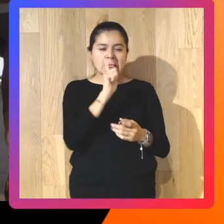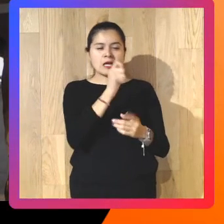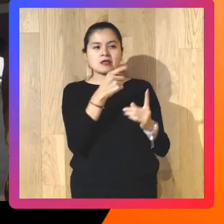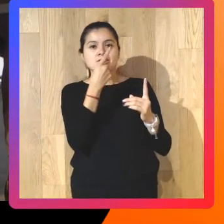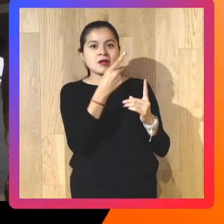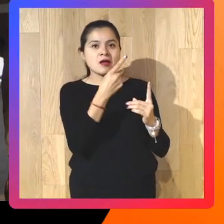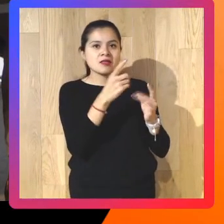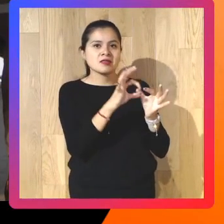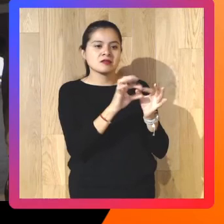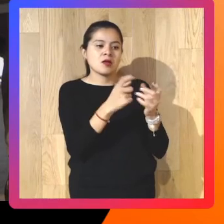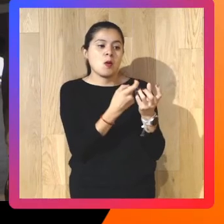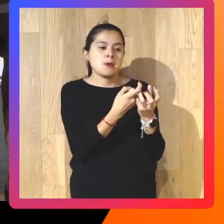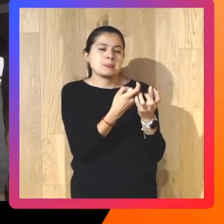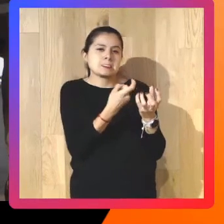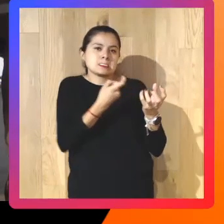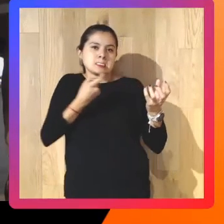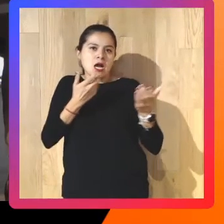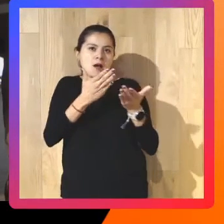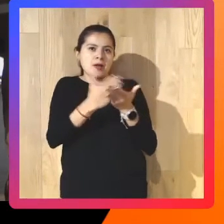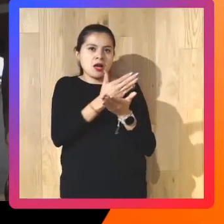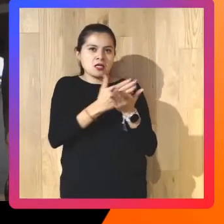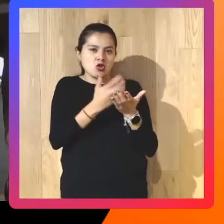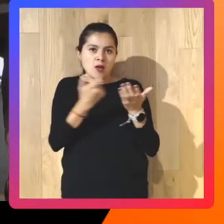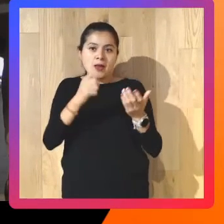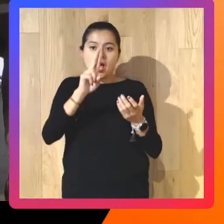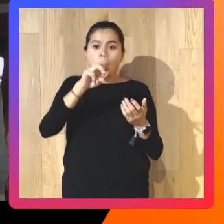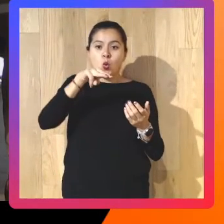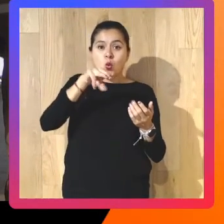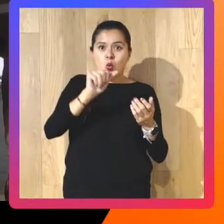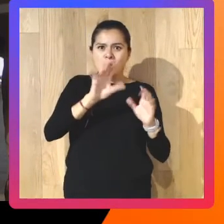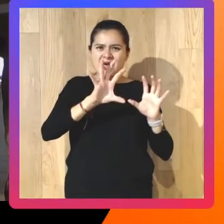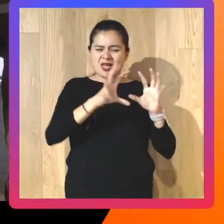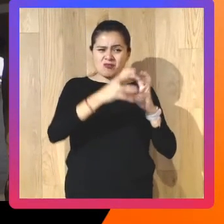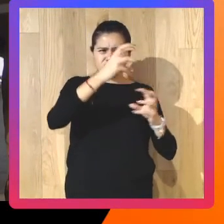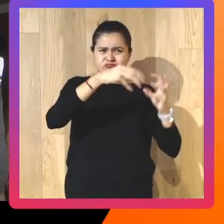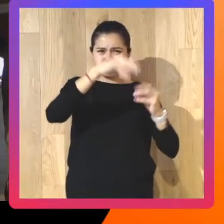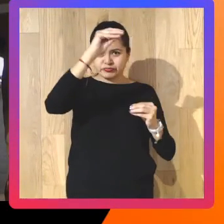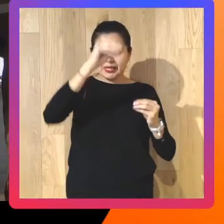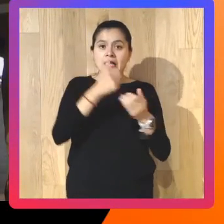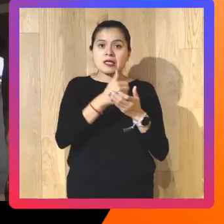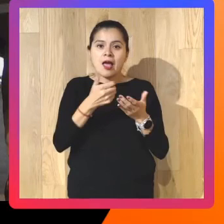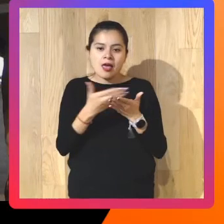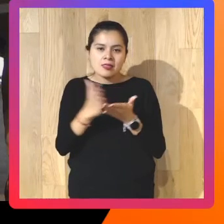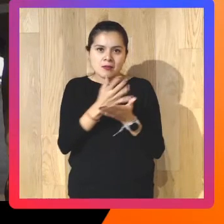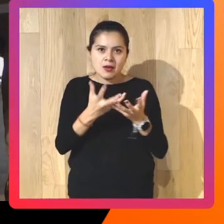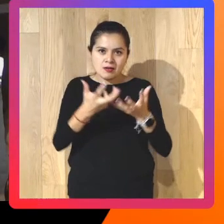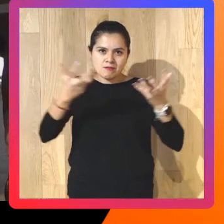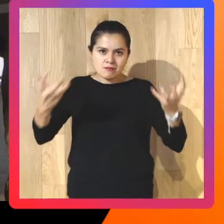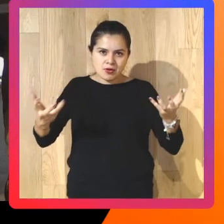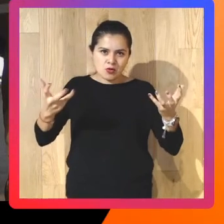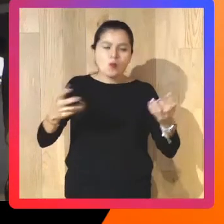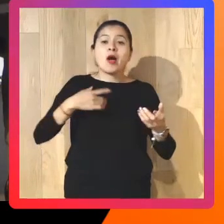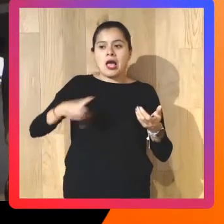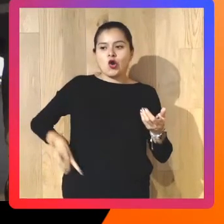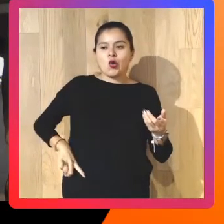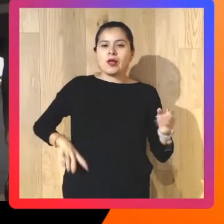la desindexación, que apareciera la UMA para que se hiciera cargo de todas esas referencias. Y esto nos ha permitido ir de la mano con el gobierno